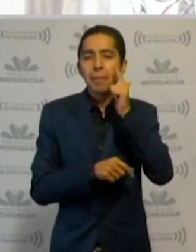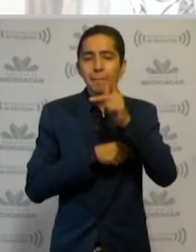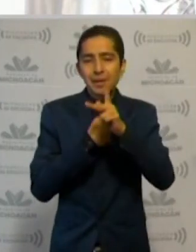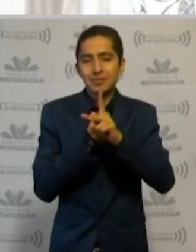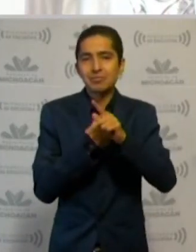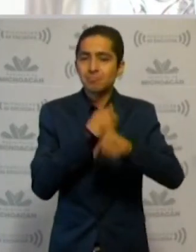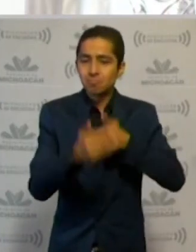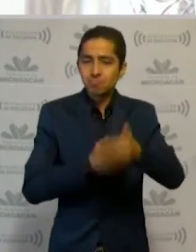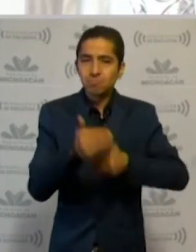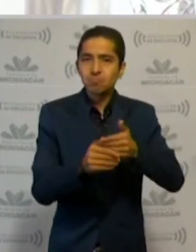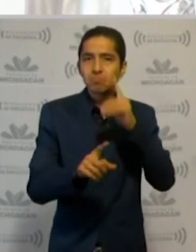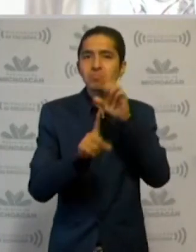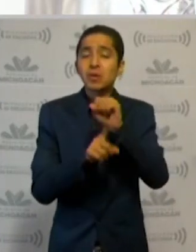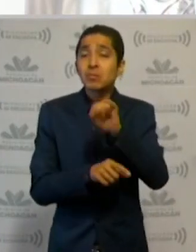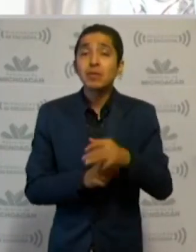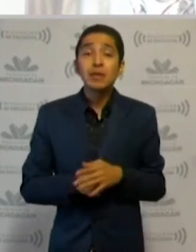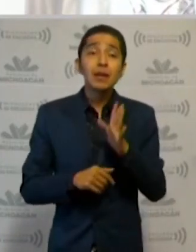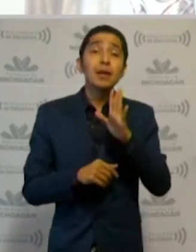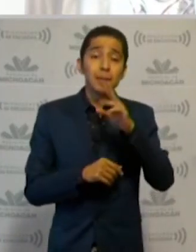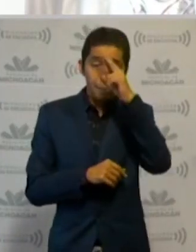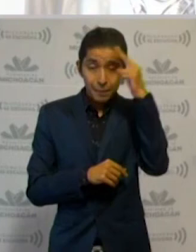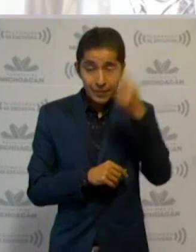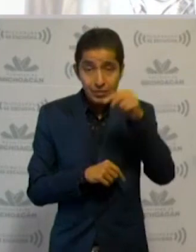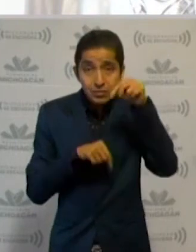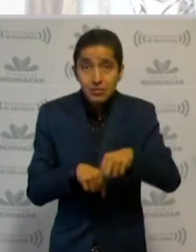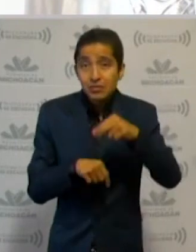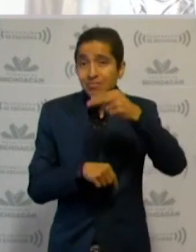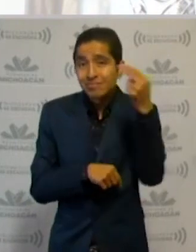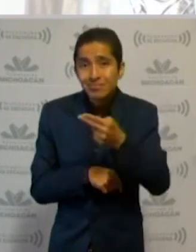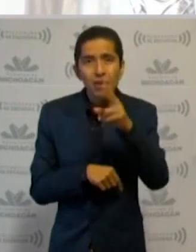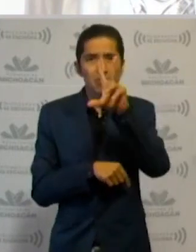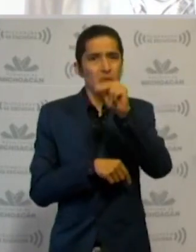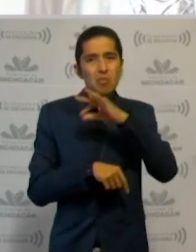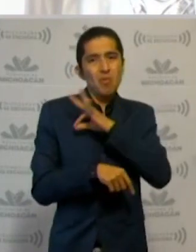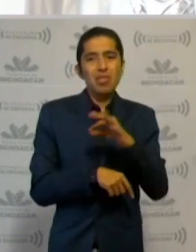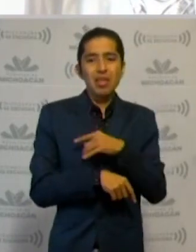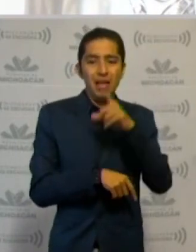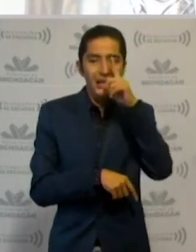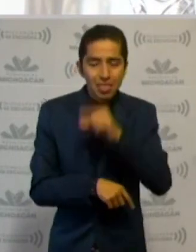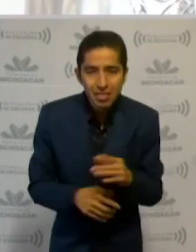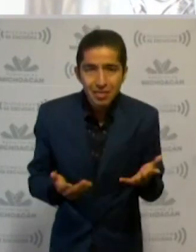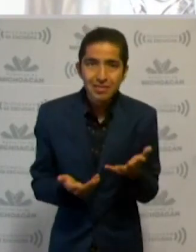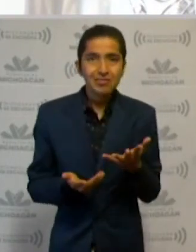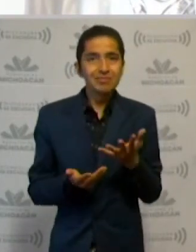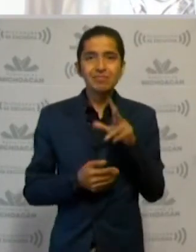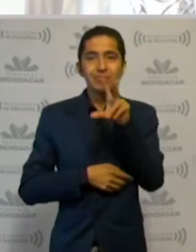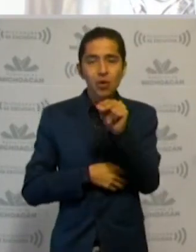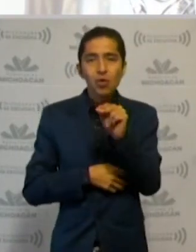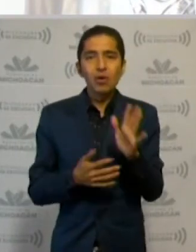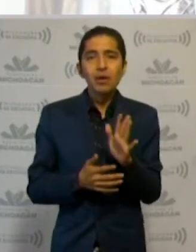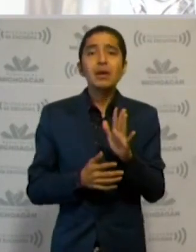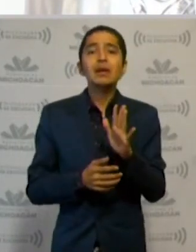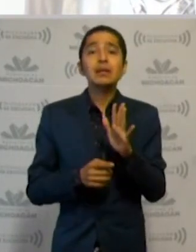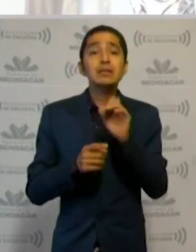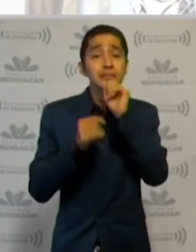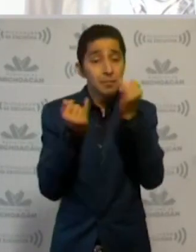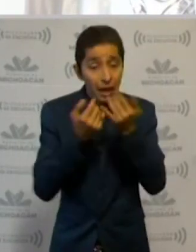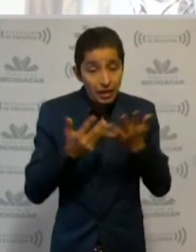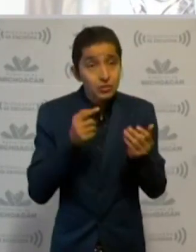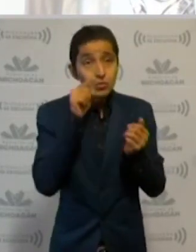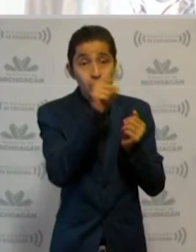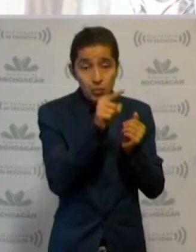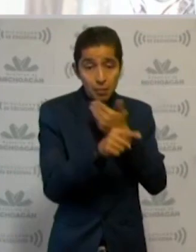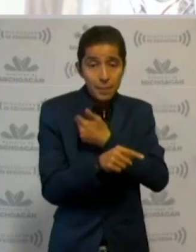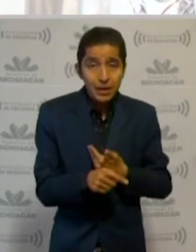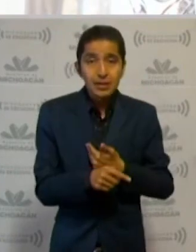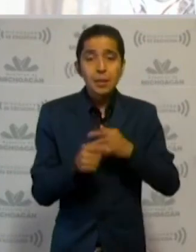somos méxico lo necesita y no podemos fallarle y para hacerlo usted y el país